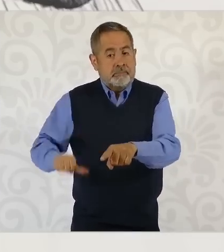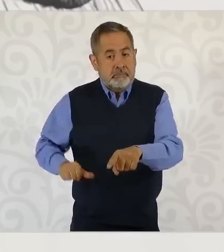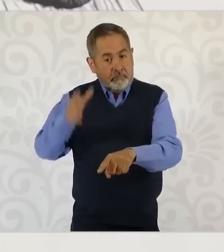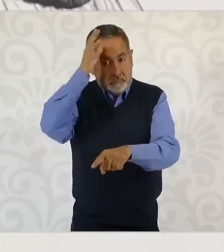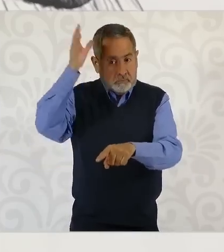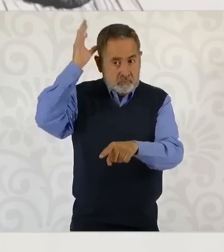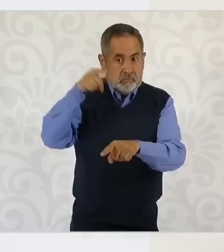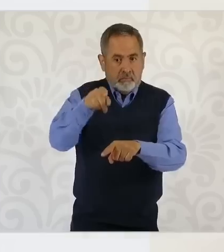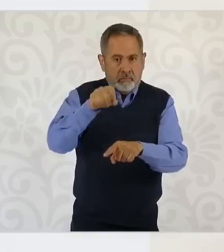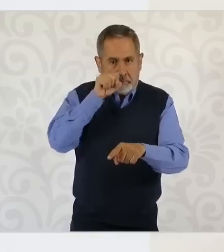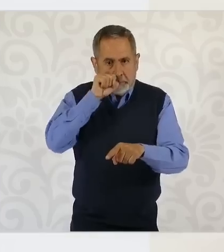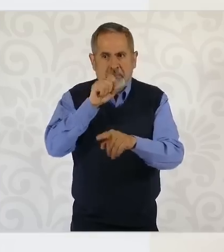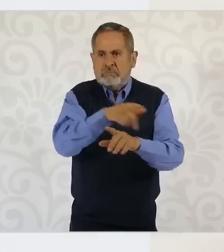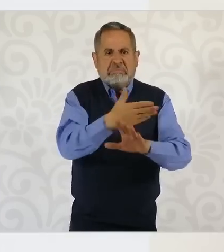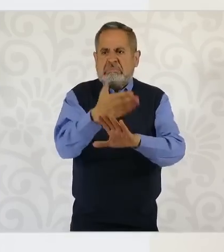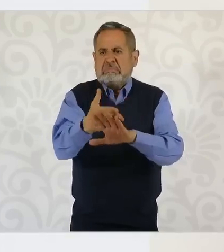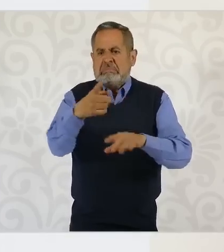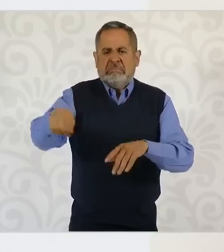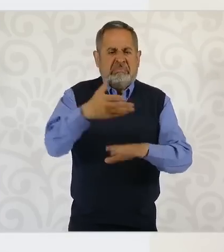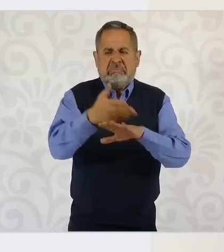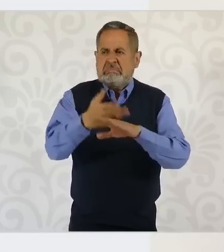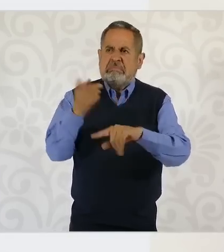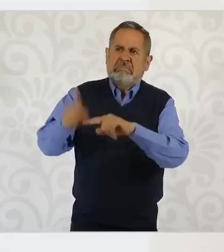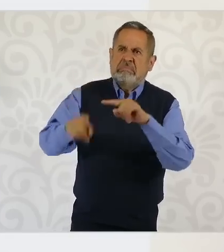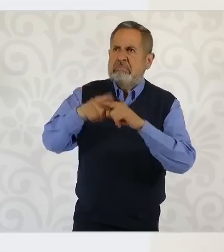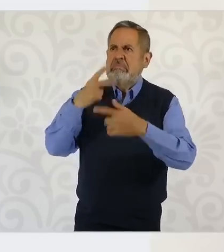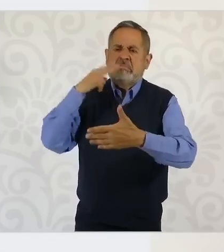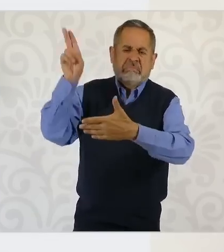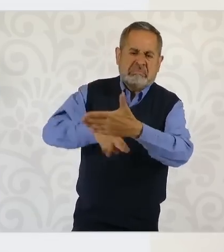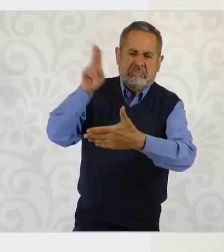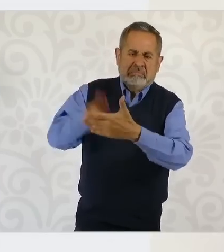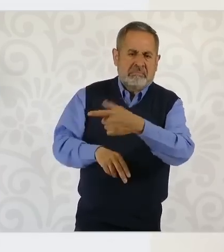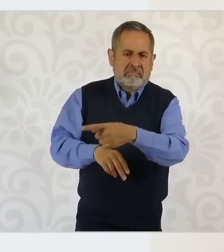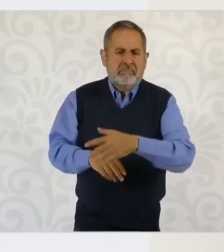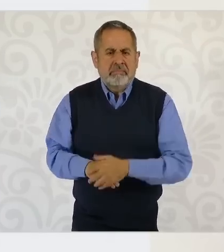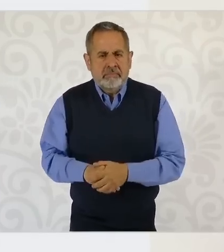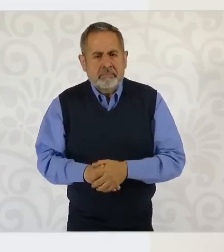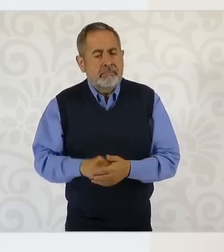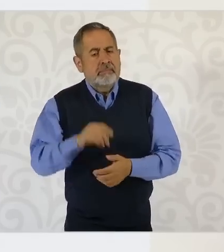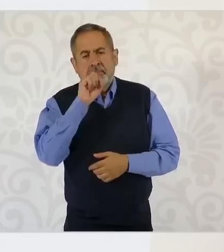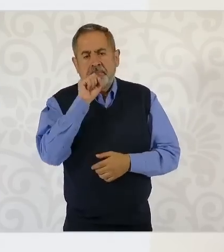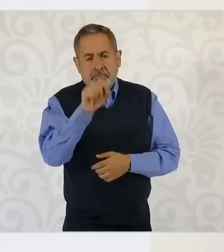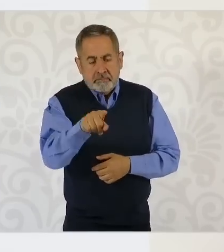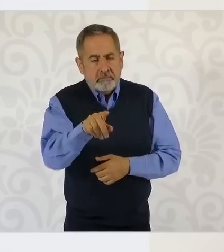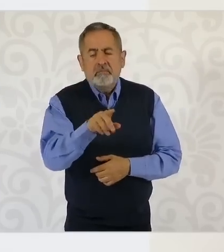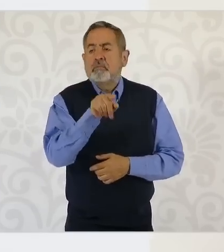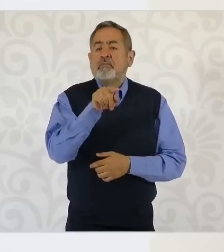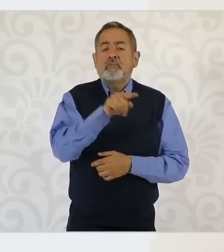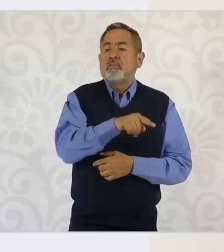los molestó mucho, querían que se clausurara. ¿Sandra Cuevas? Y al mismo tiempo